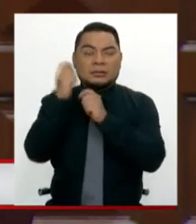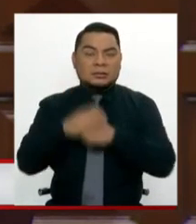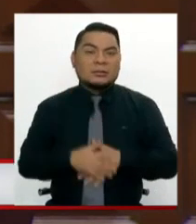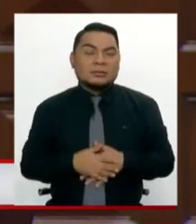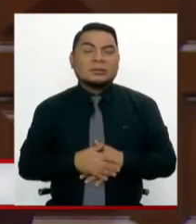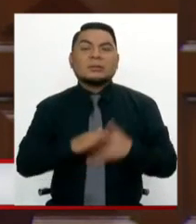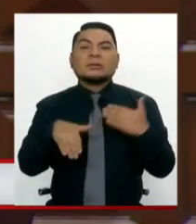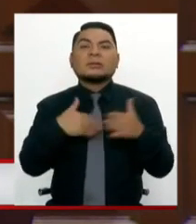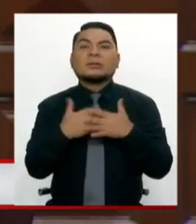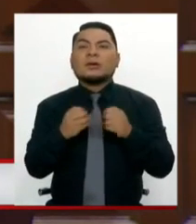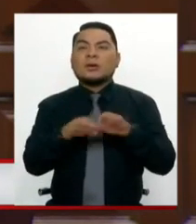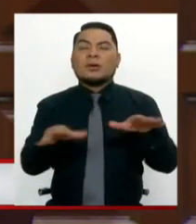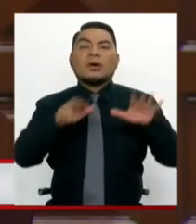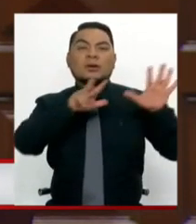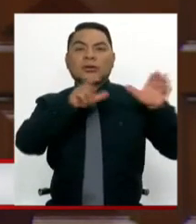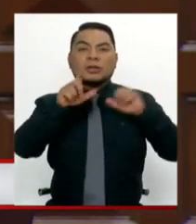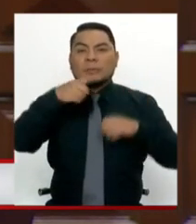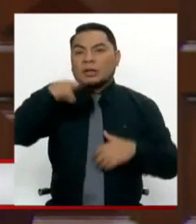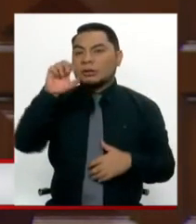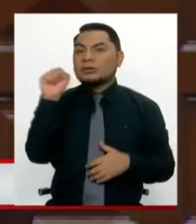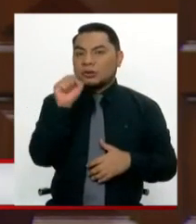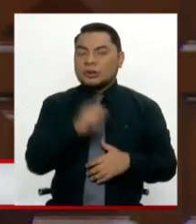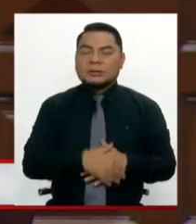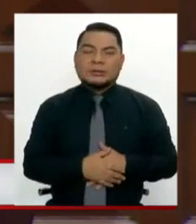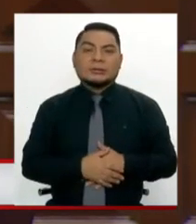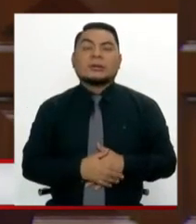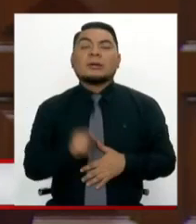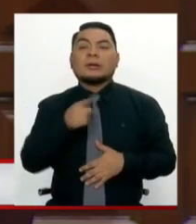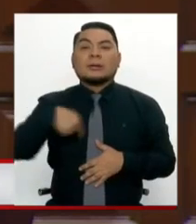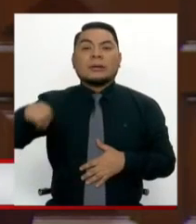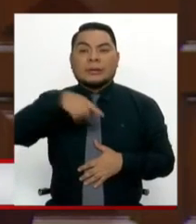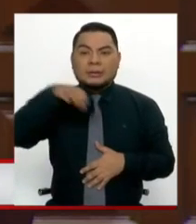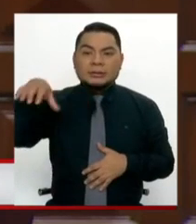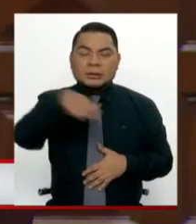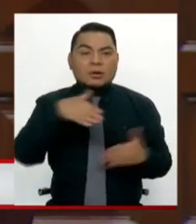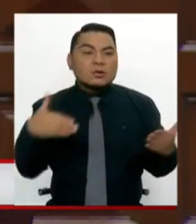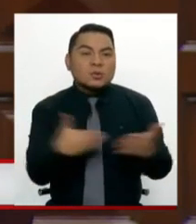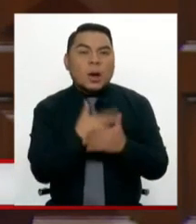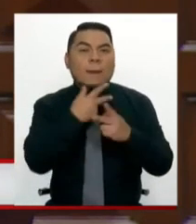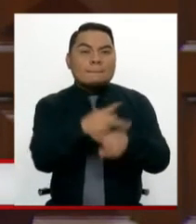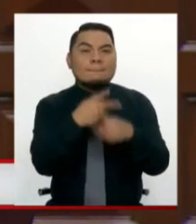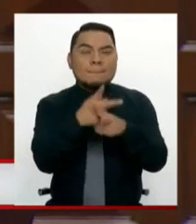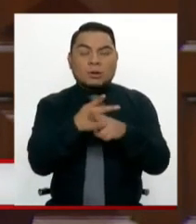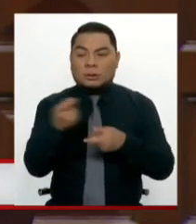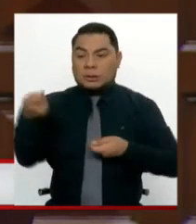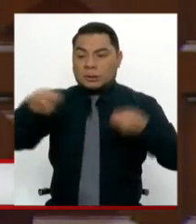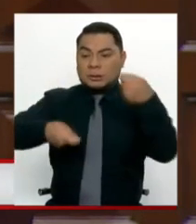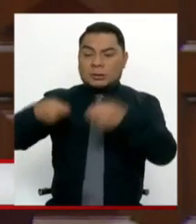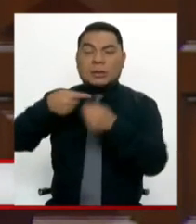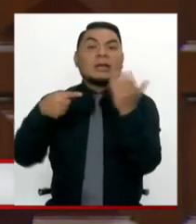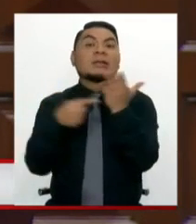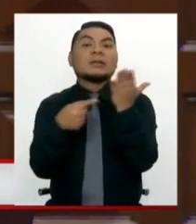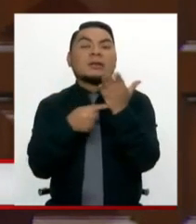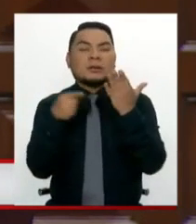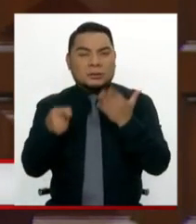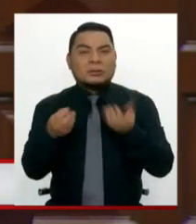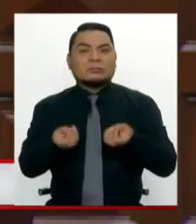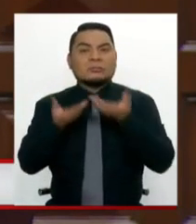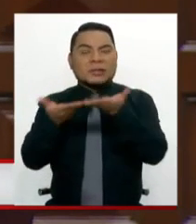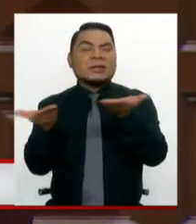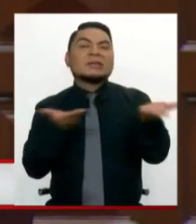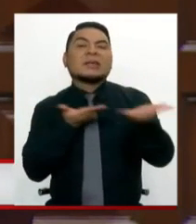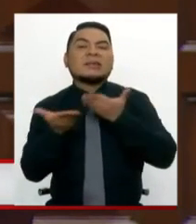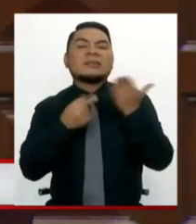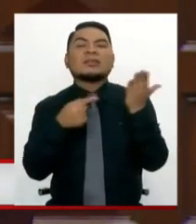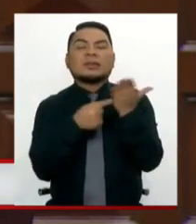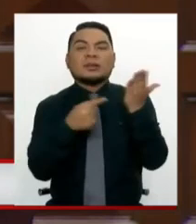cobertura de hasta 800 millones de soles. Las redes de Centro de Innovación Productiva y Transferencia Tecnológica brindan